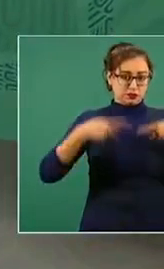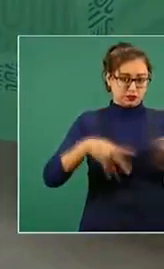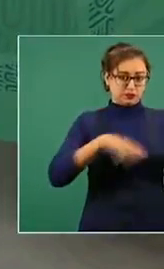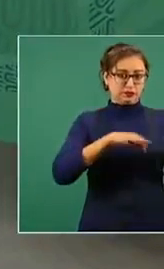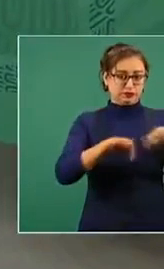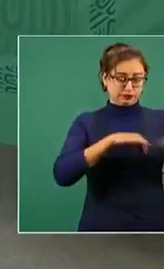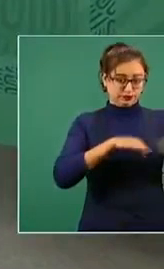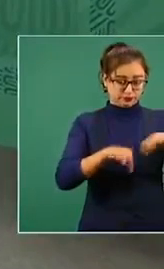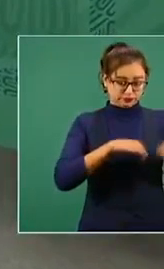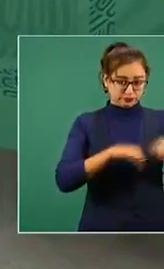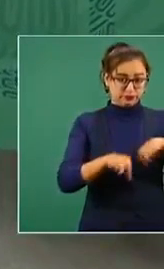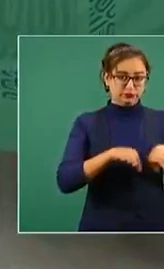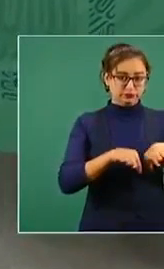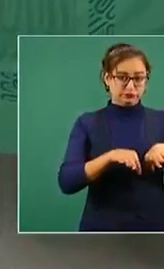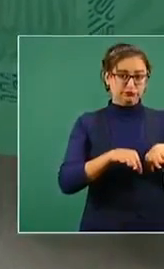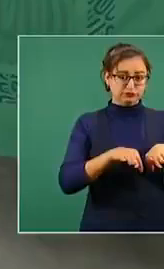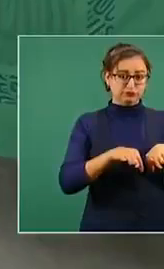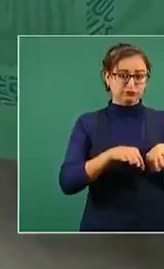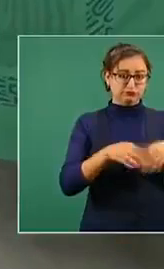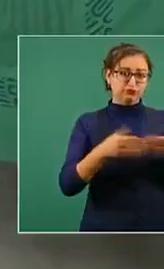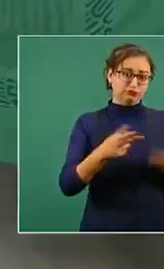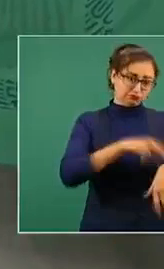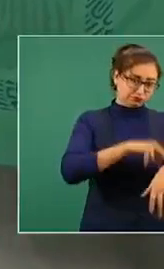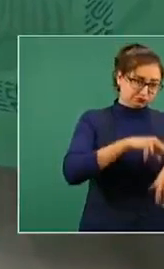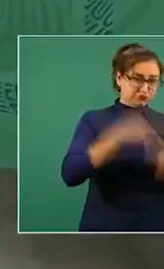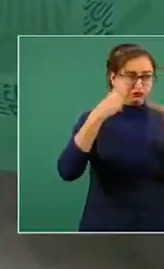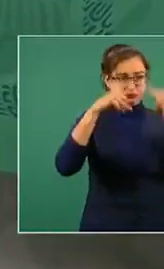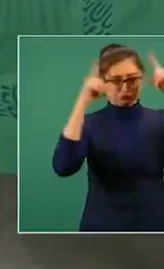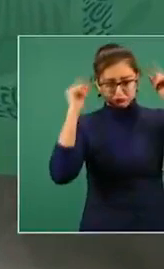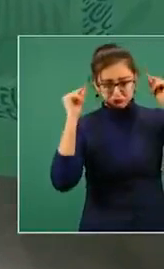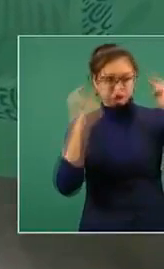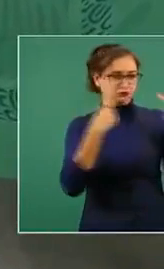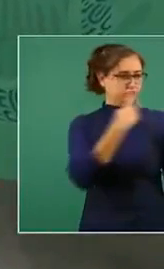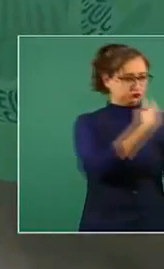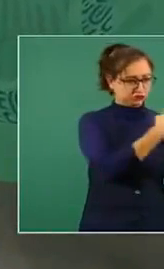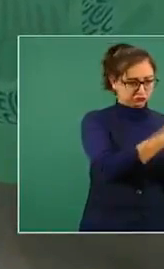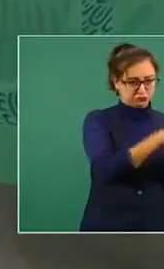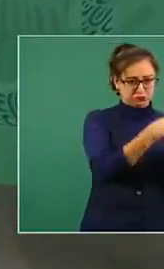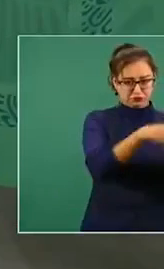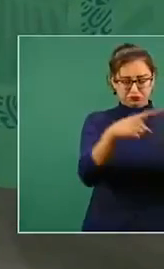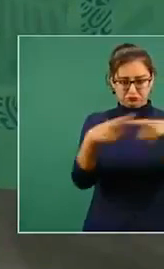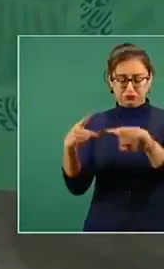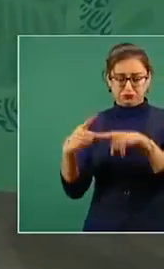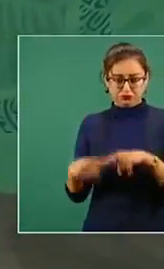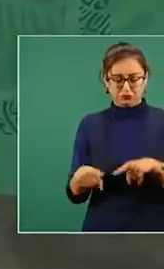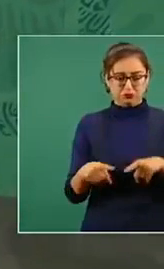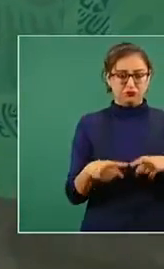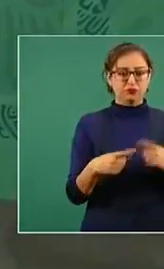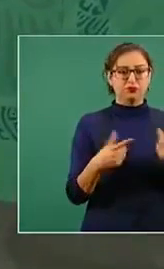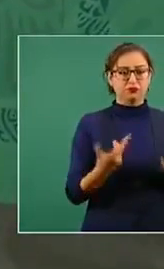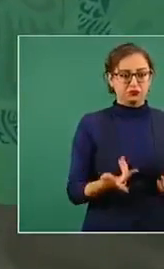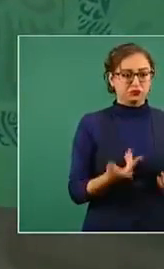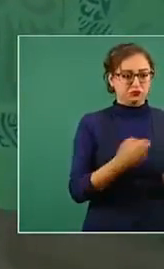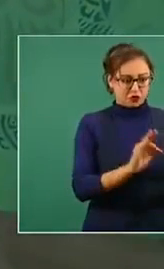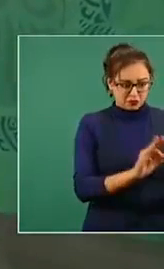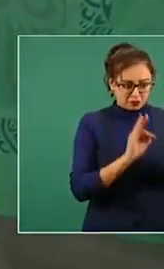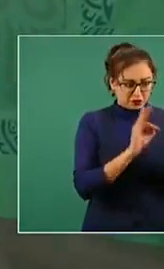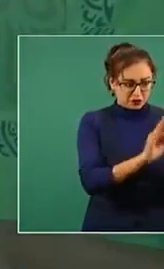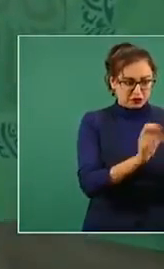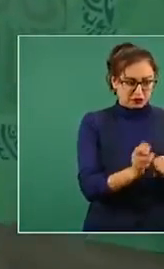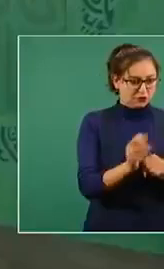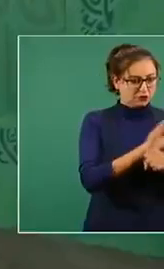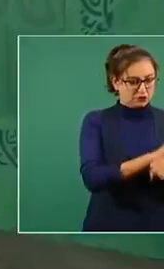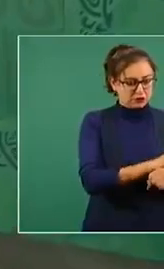durante las denominadas conferencias mañaneras denunciadas con el fin de influir en las preferencias